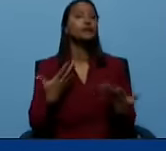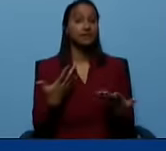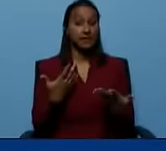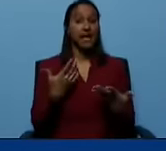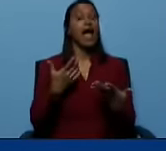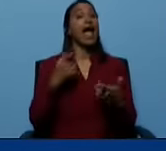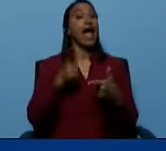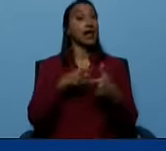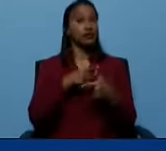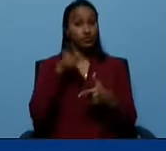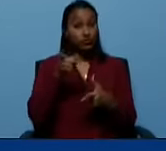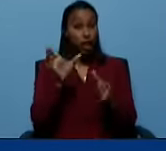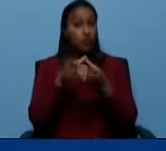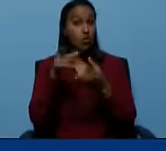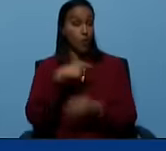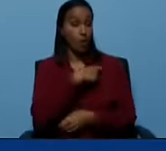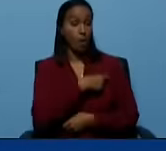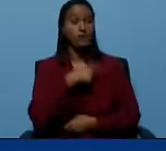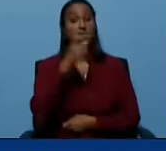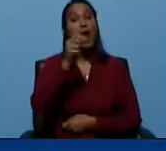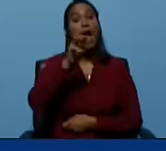mal informada nuevamente.